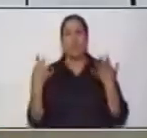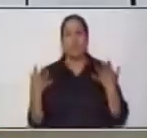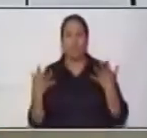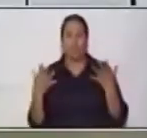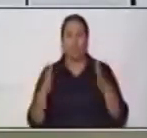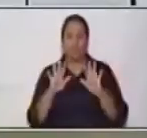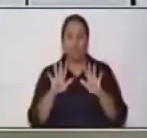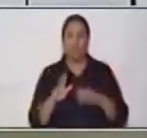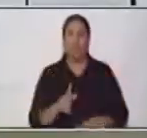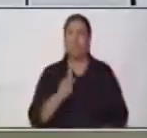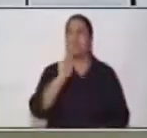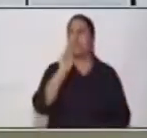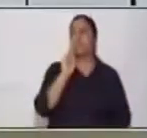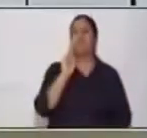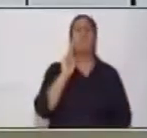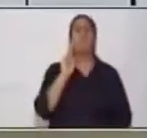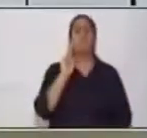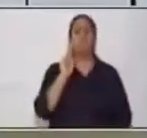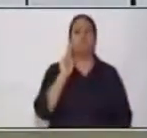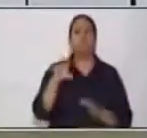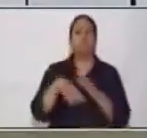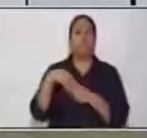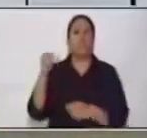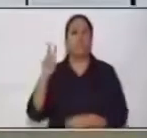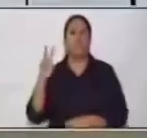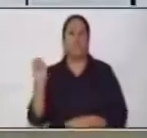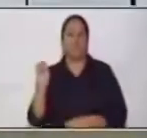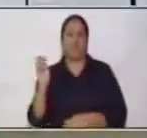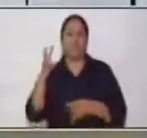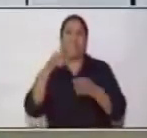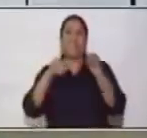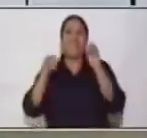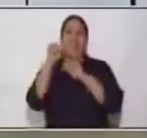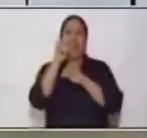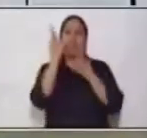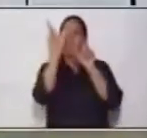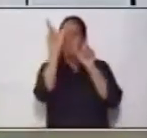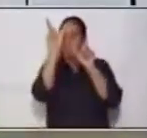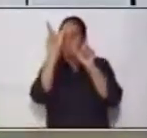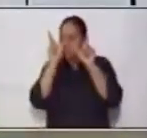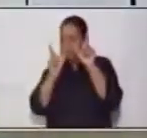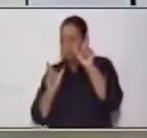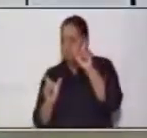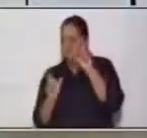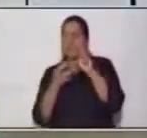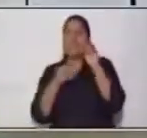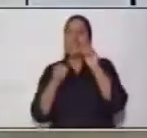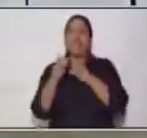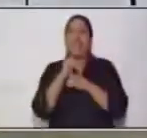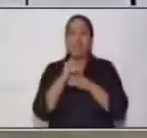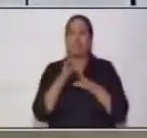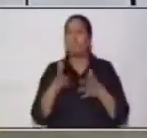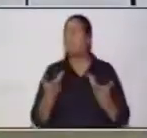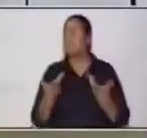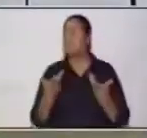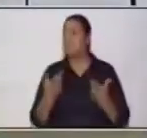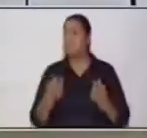para y. Y sustituimos en la misma ecuación. La misma ecuación volvemos a tomar.